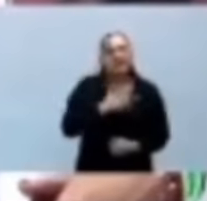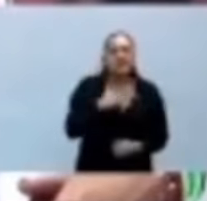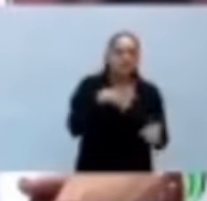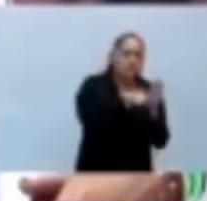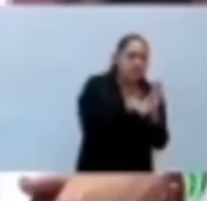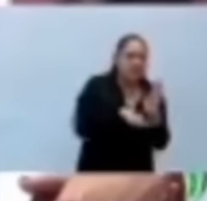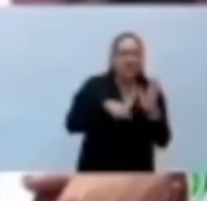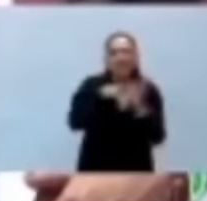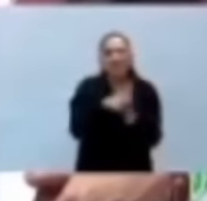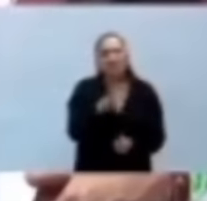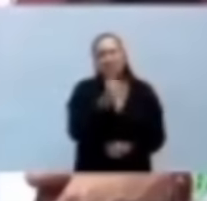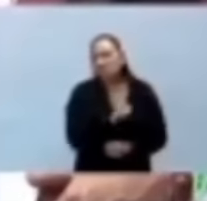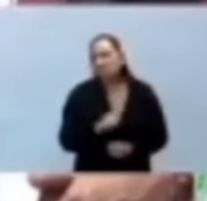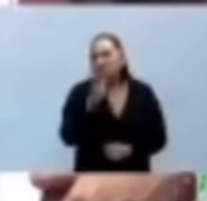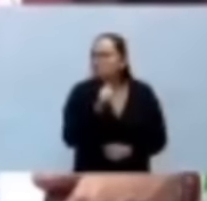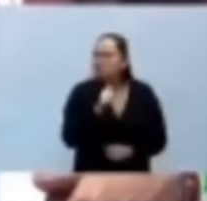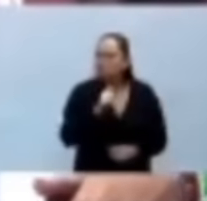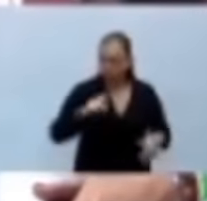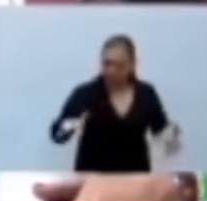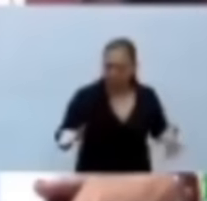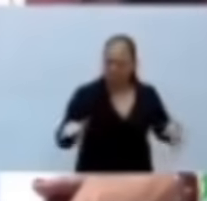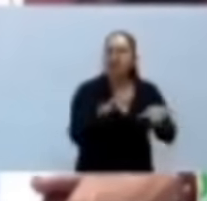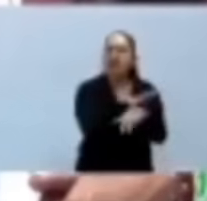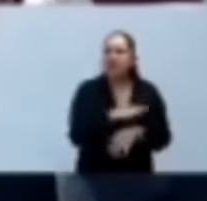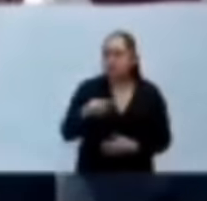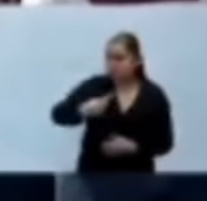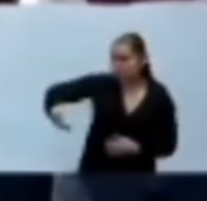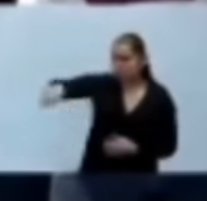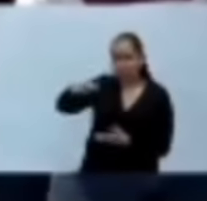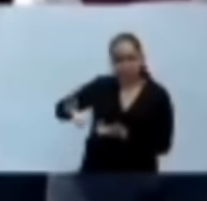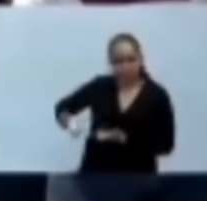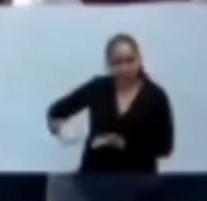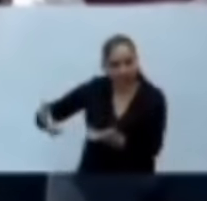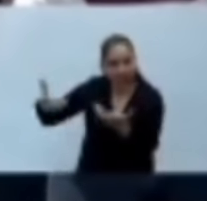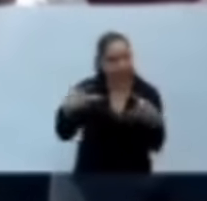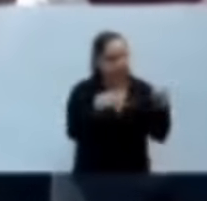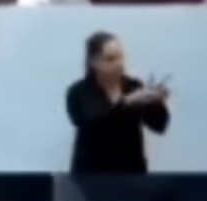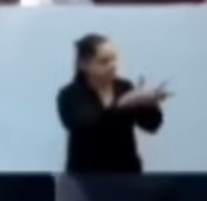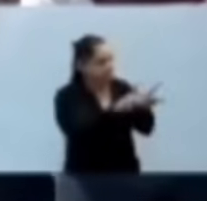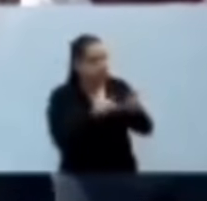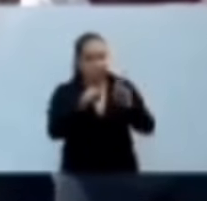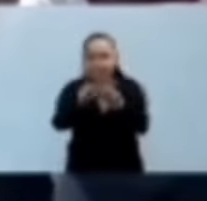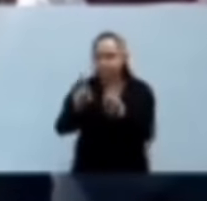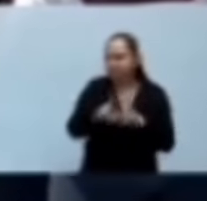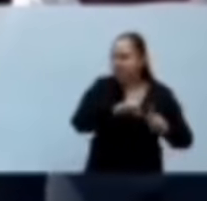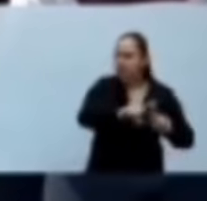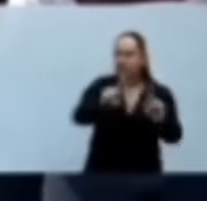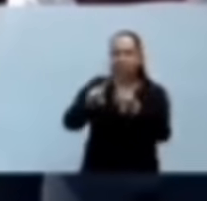Amigos y amigas, yo les aseguro que va a pasar lo mismo que pasó en el estado de Hidalgo.